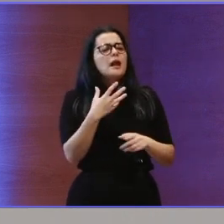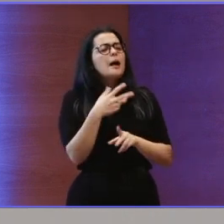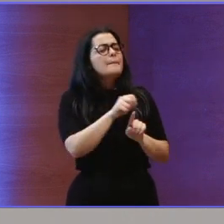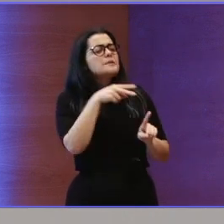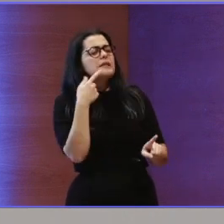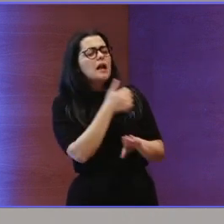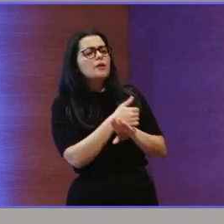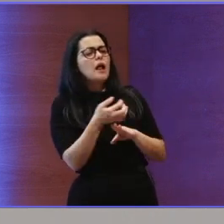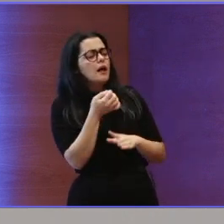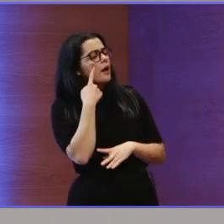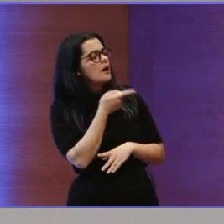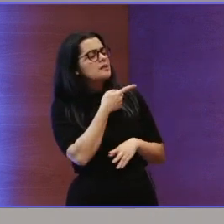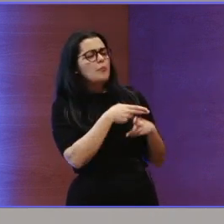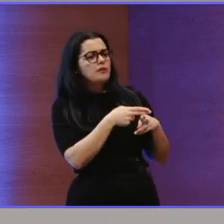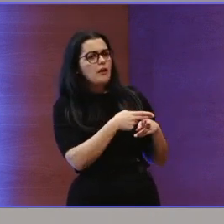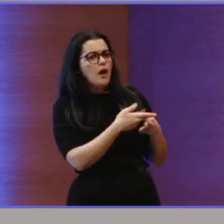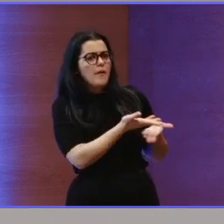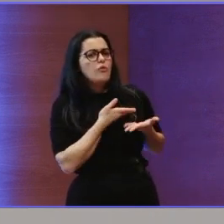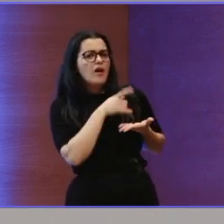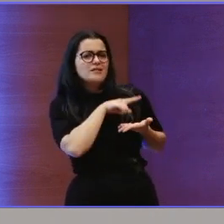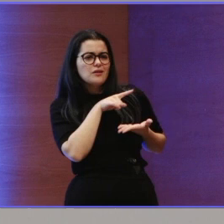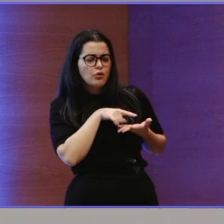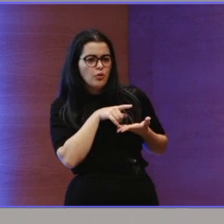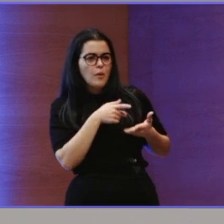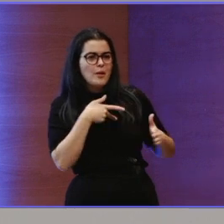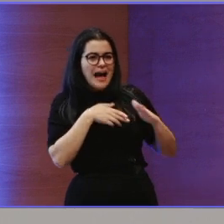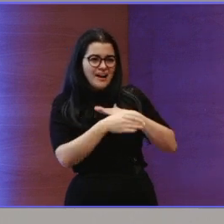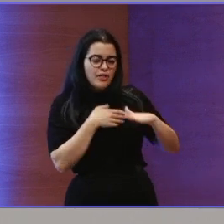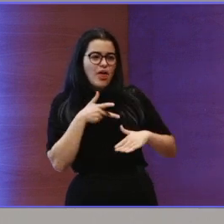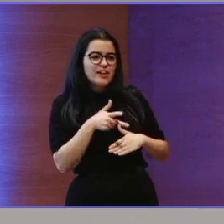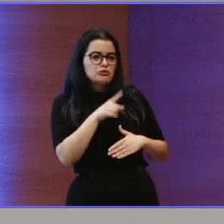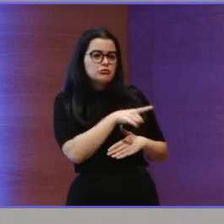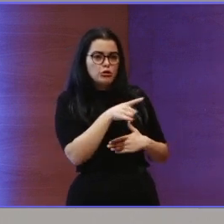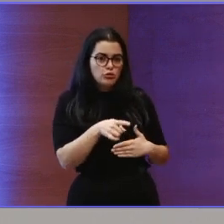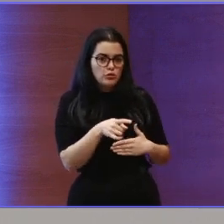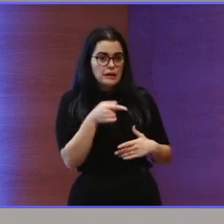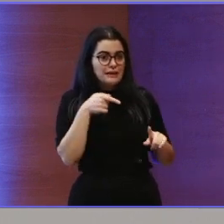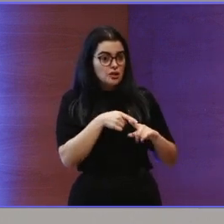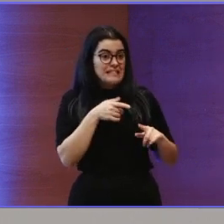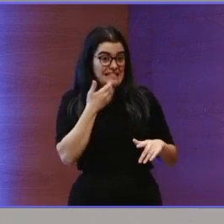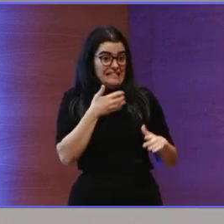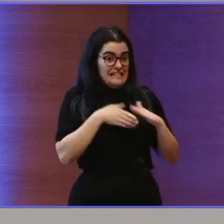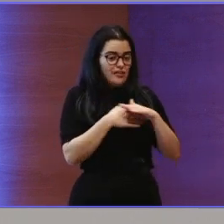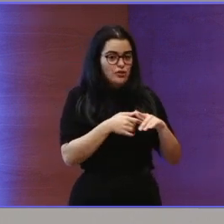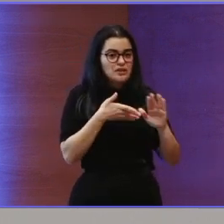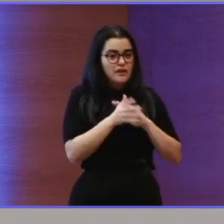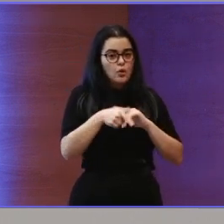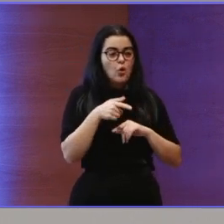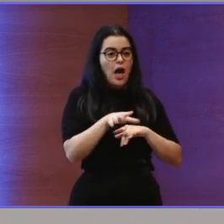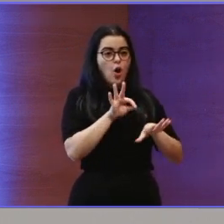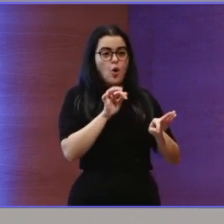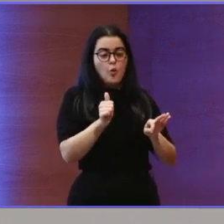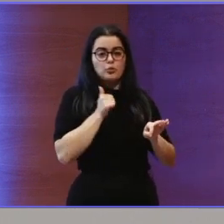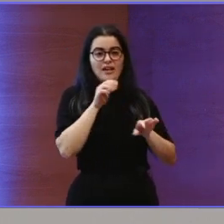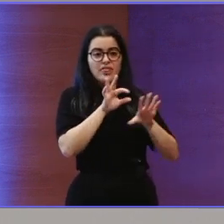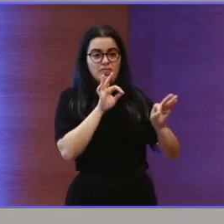hace que una esta política yo acceda acceda al derecho y por lo tanto reduce la desigualdad de oportunidades que pueda tener como ciudadano